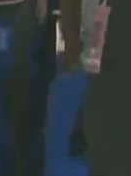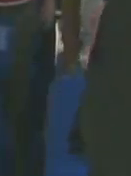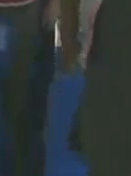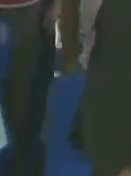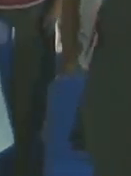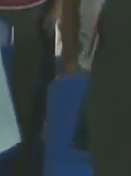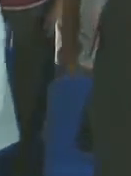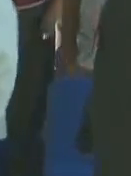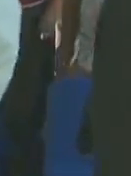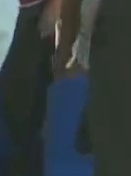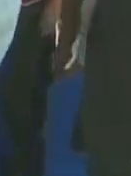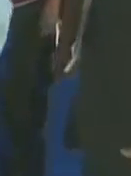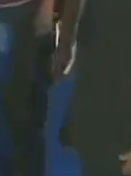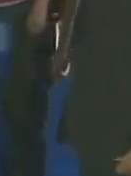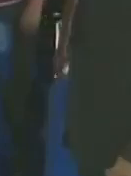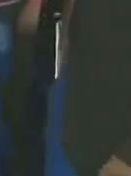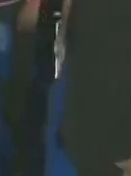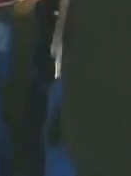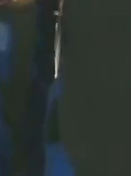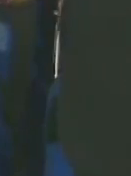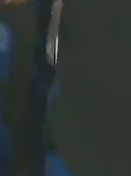Moros.